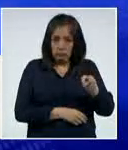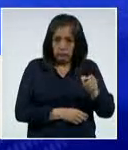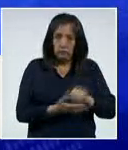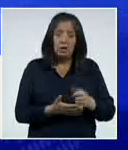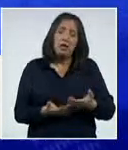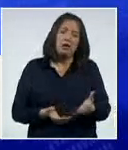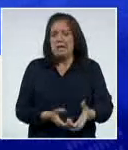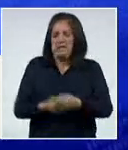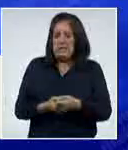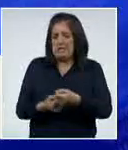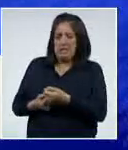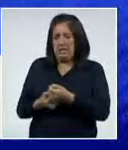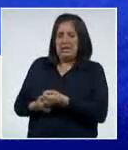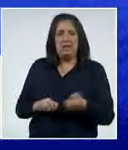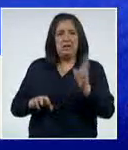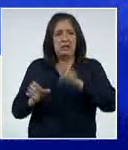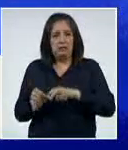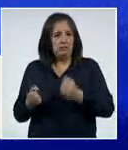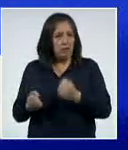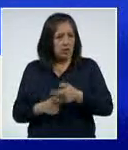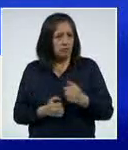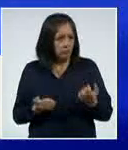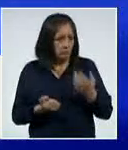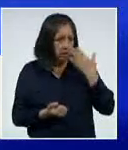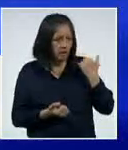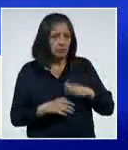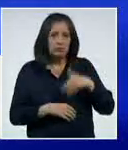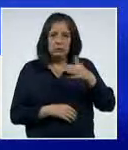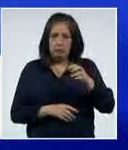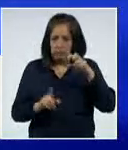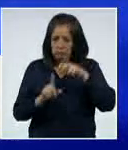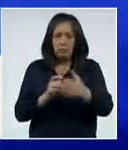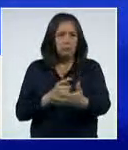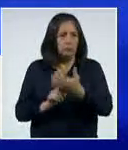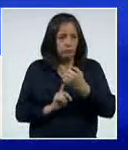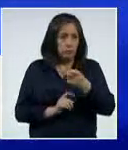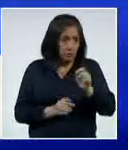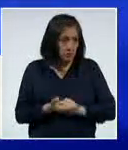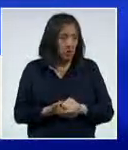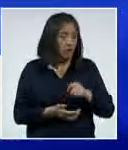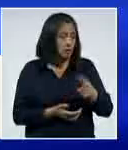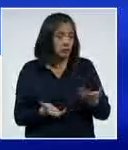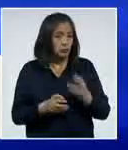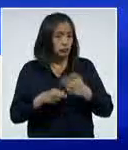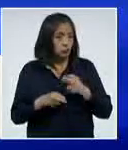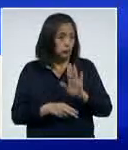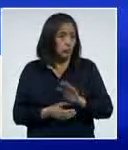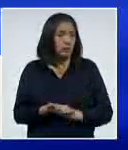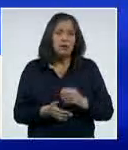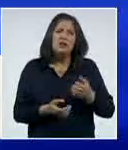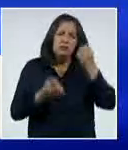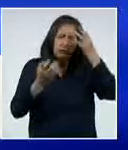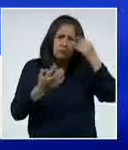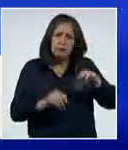subió a la fuerza a su vehículo, esta camioneta blanca que horas después fue intervenida y que además se encuentra a su nombre. Según informó